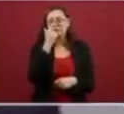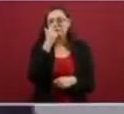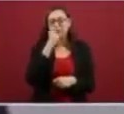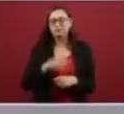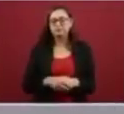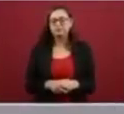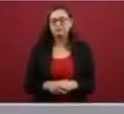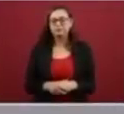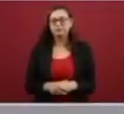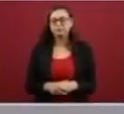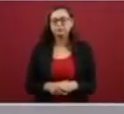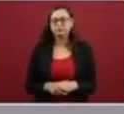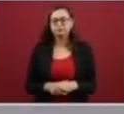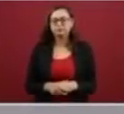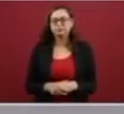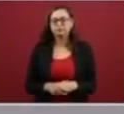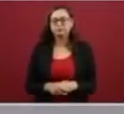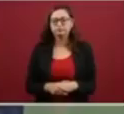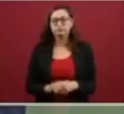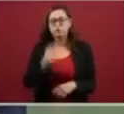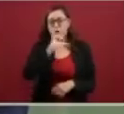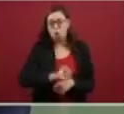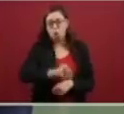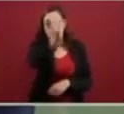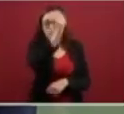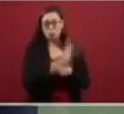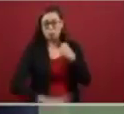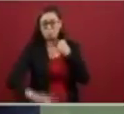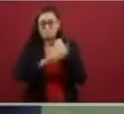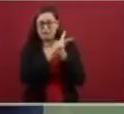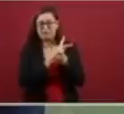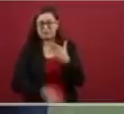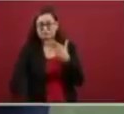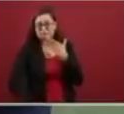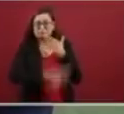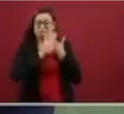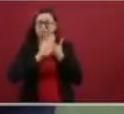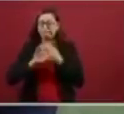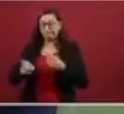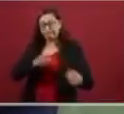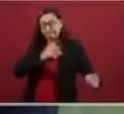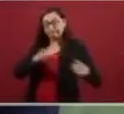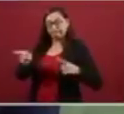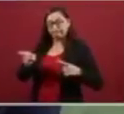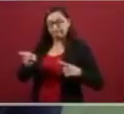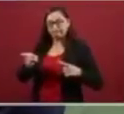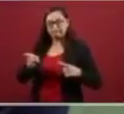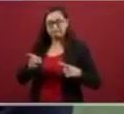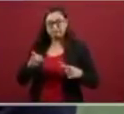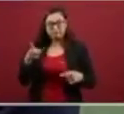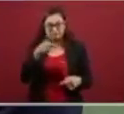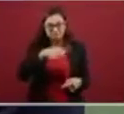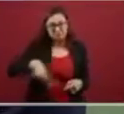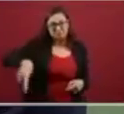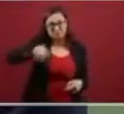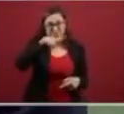de potencias extranjeras, de poderes